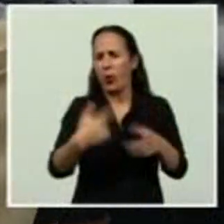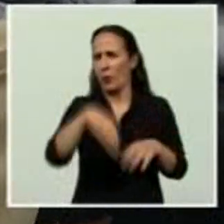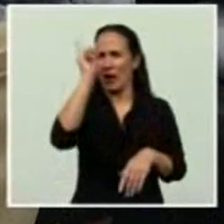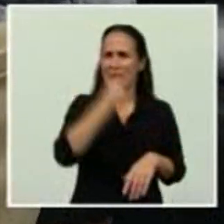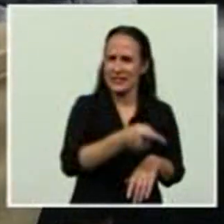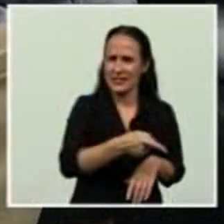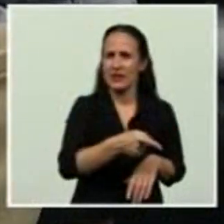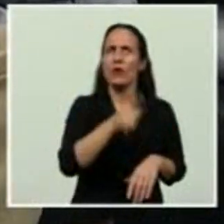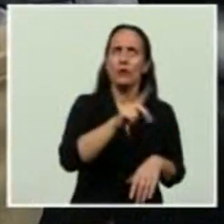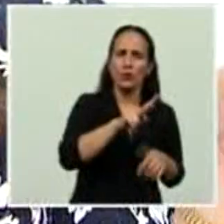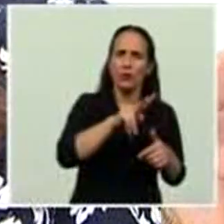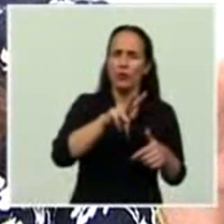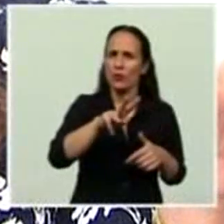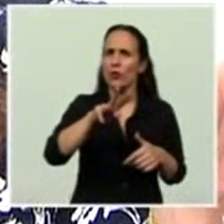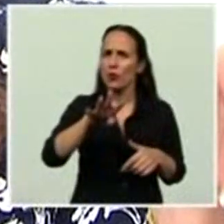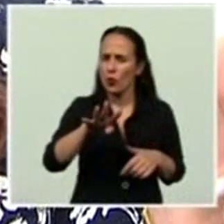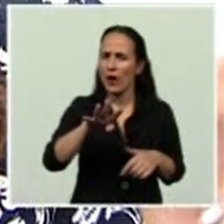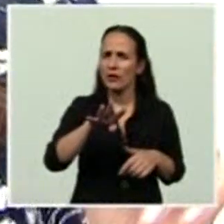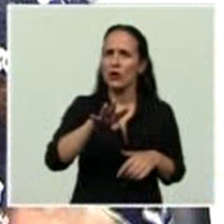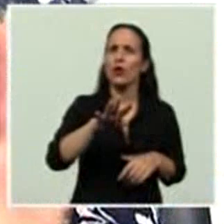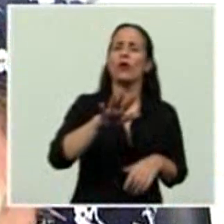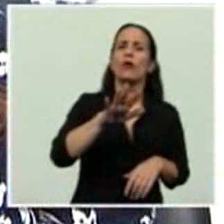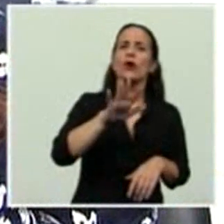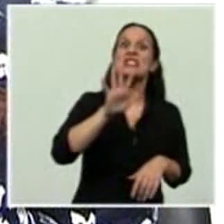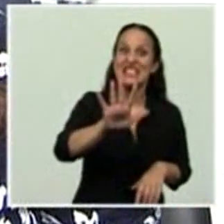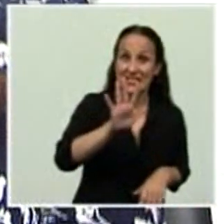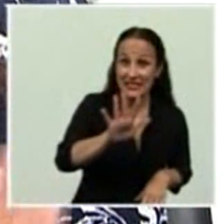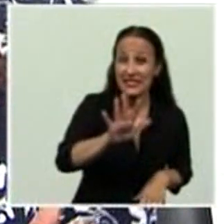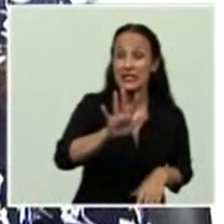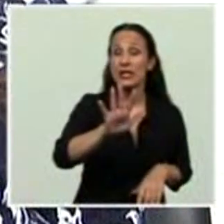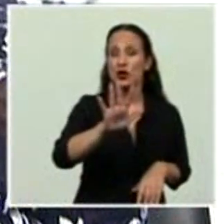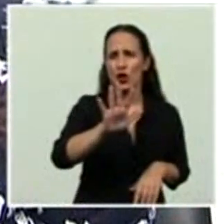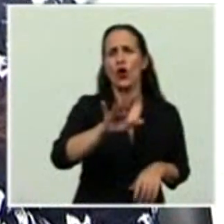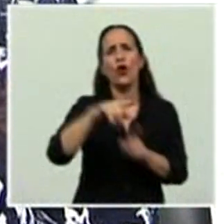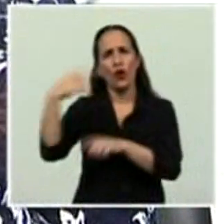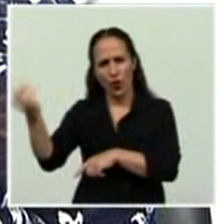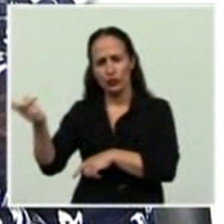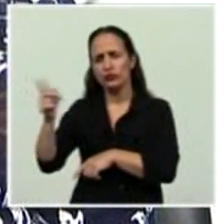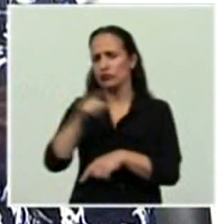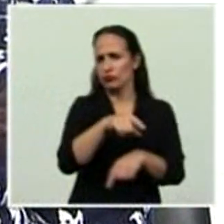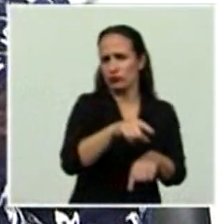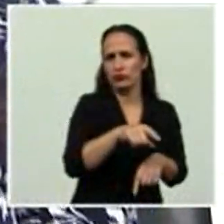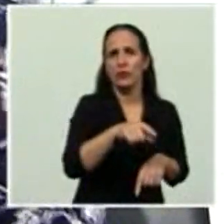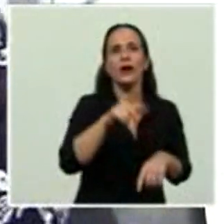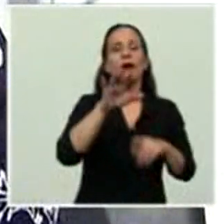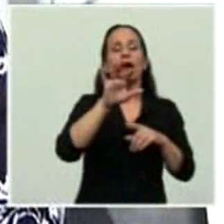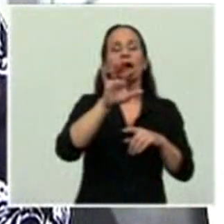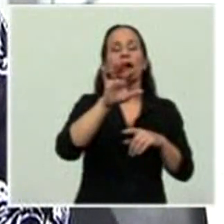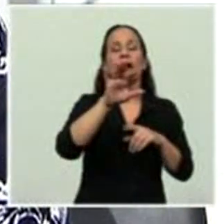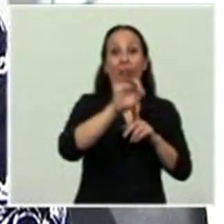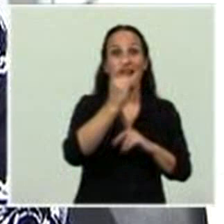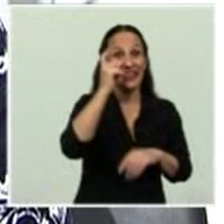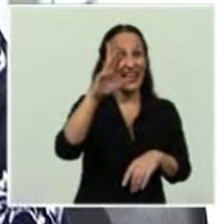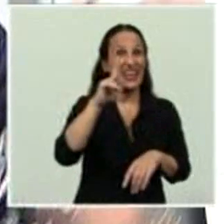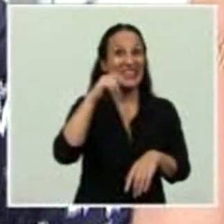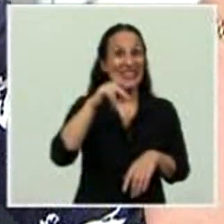dos 3 cu el doctor c tenemos cinco otros son de la universidad el doctor Alberto querini que es